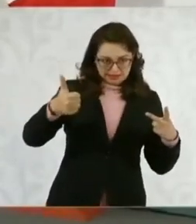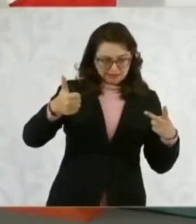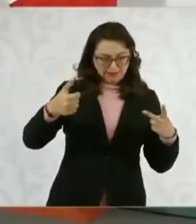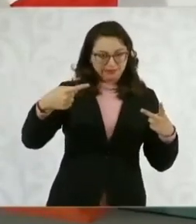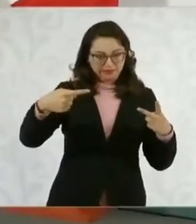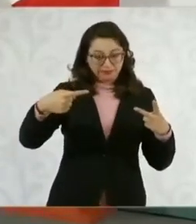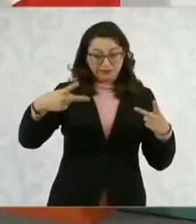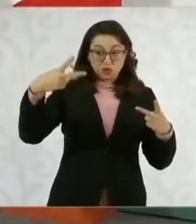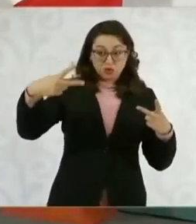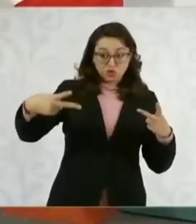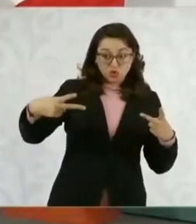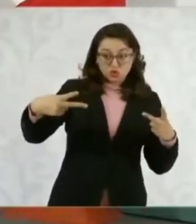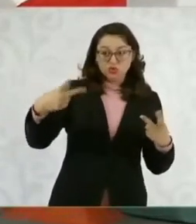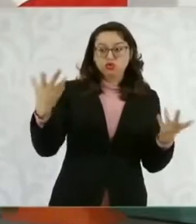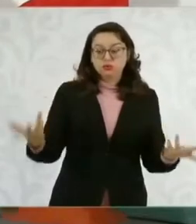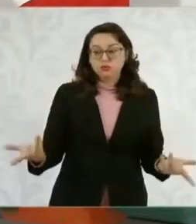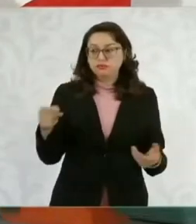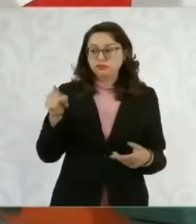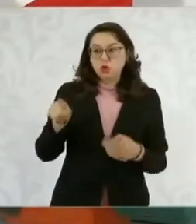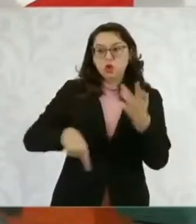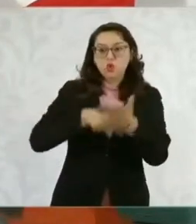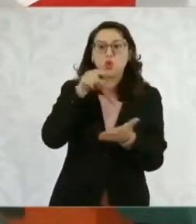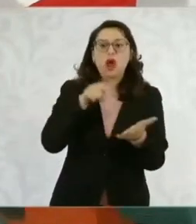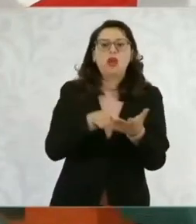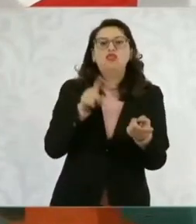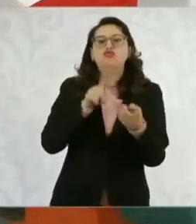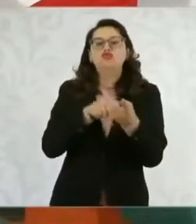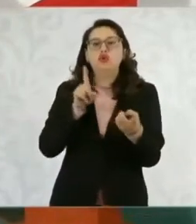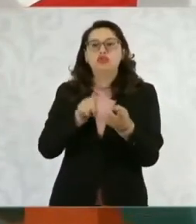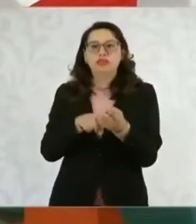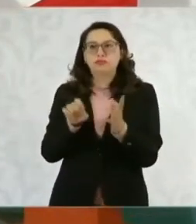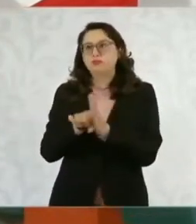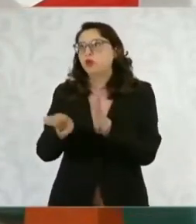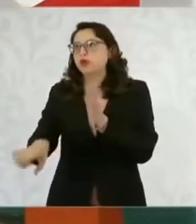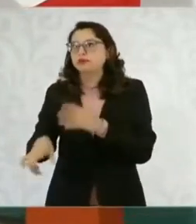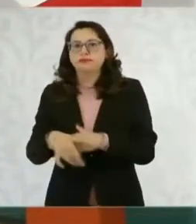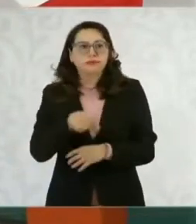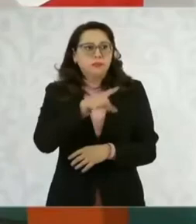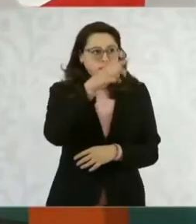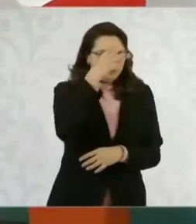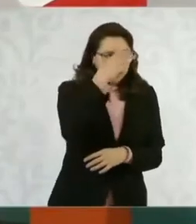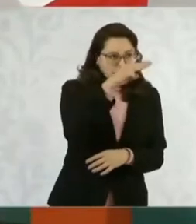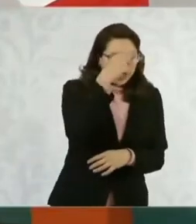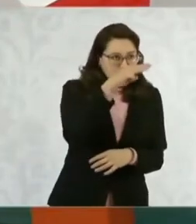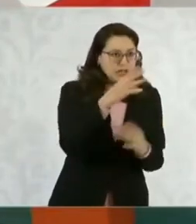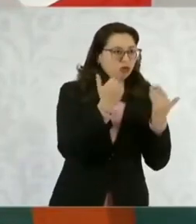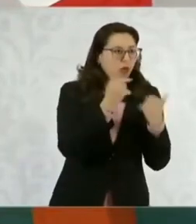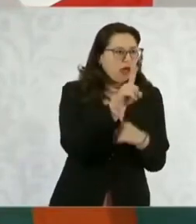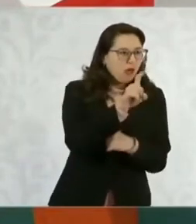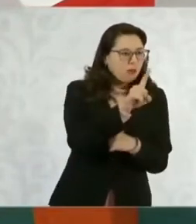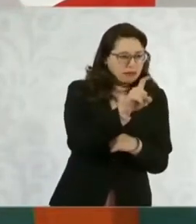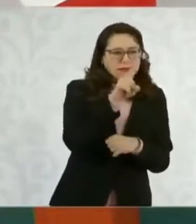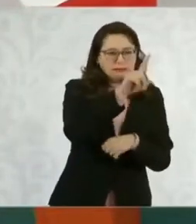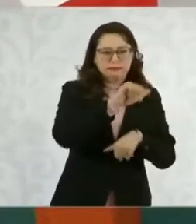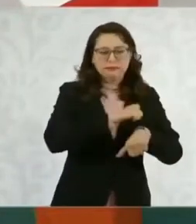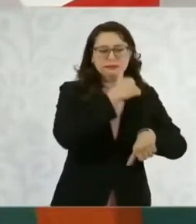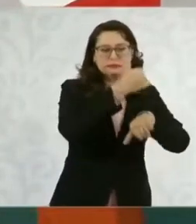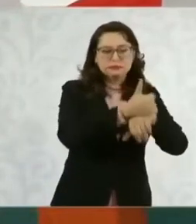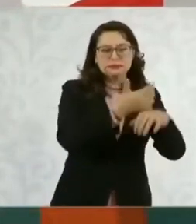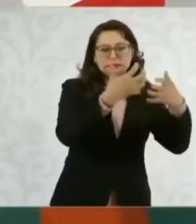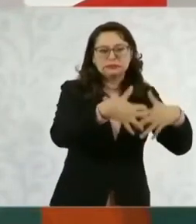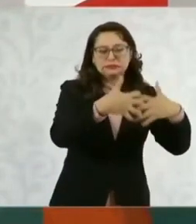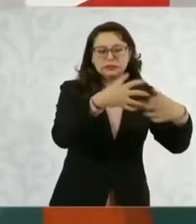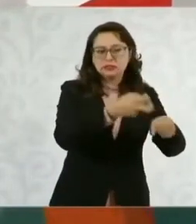decir, no vamos a poner cerveceras en Mexicali o no vamos a promover, no nosotros, no vamos a promover que se